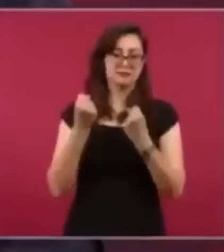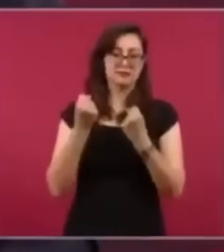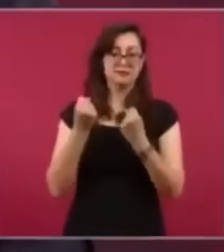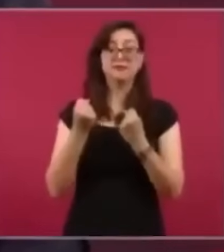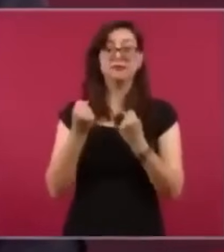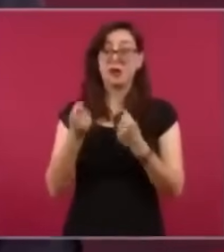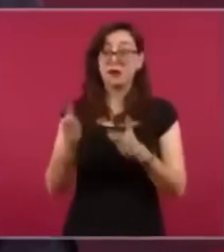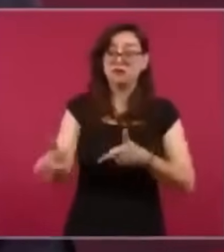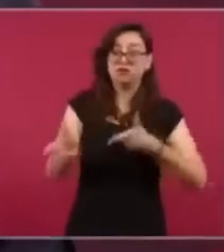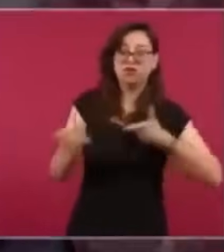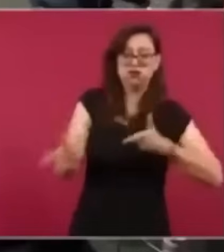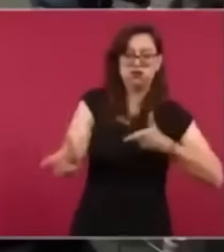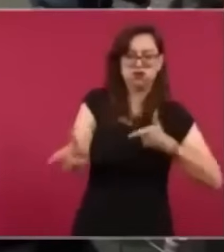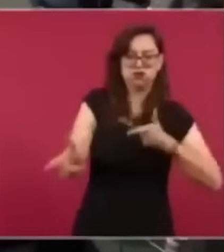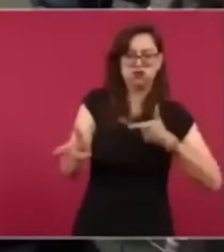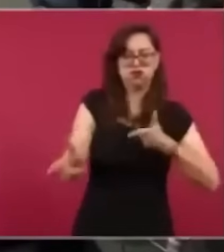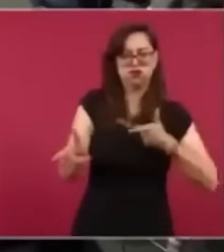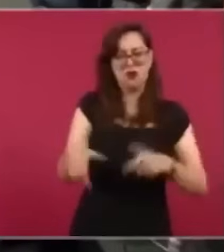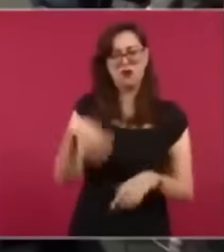dispararon.